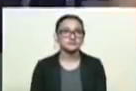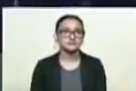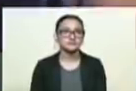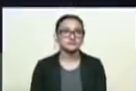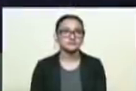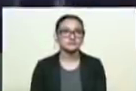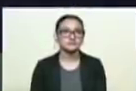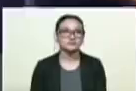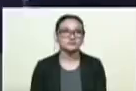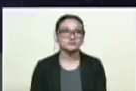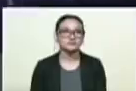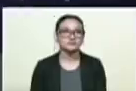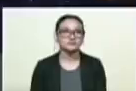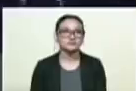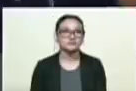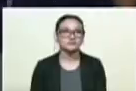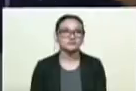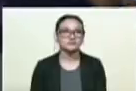¡Nico!